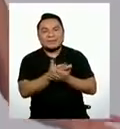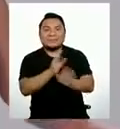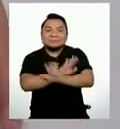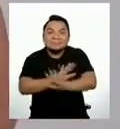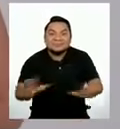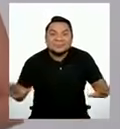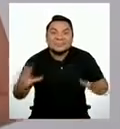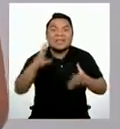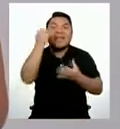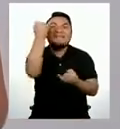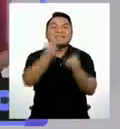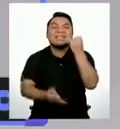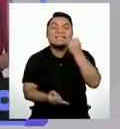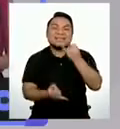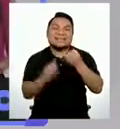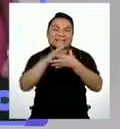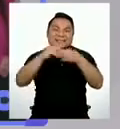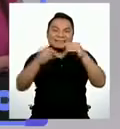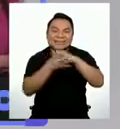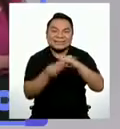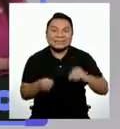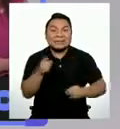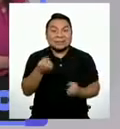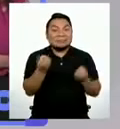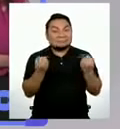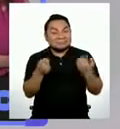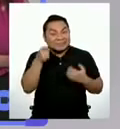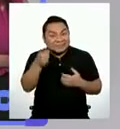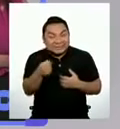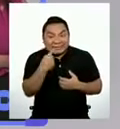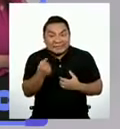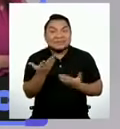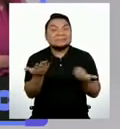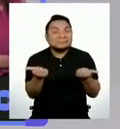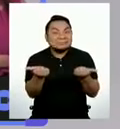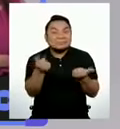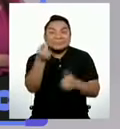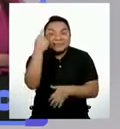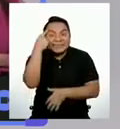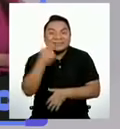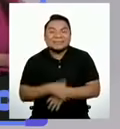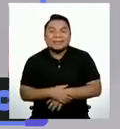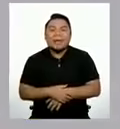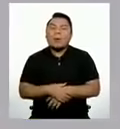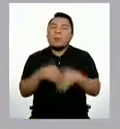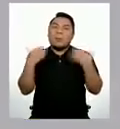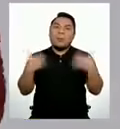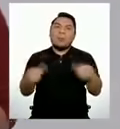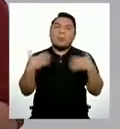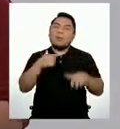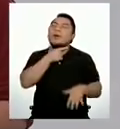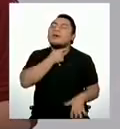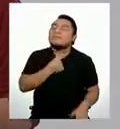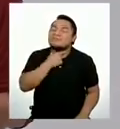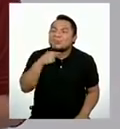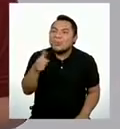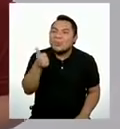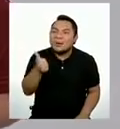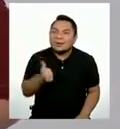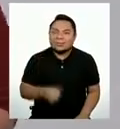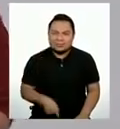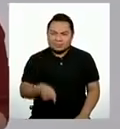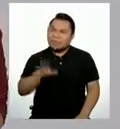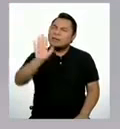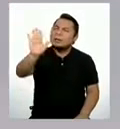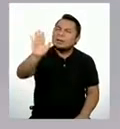al fin de la historia. ¿Qué te pareció esta historia, Pati? Me ha encantado. Pero un momento, ese